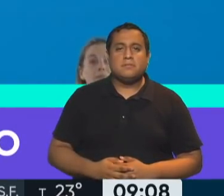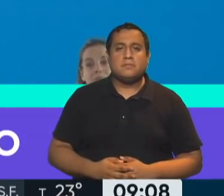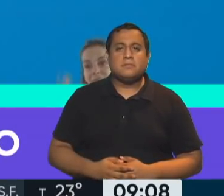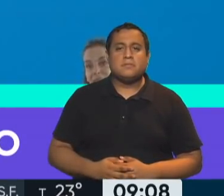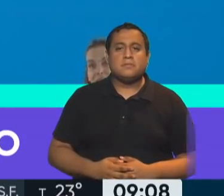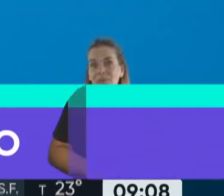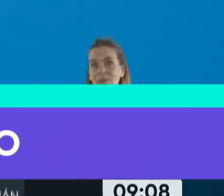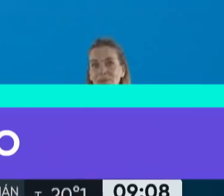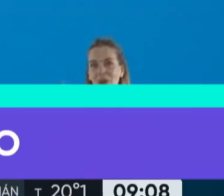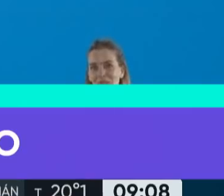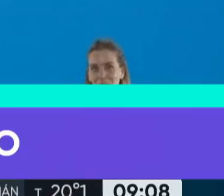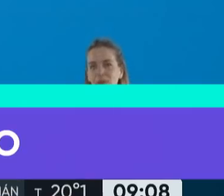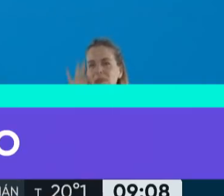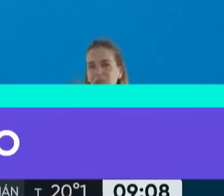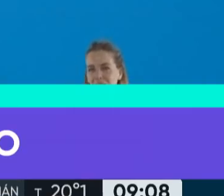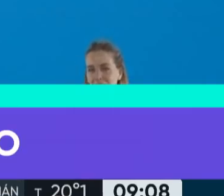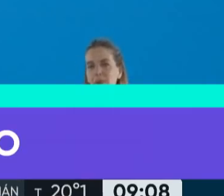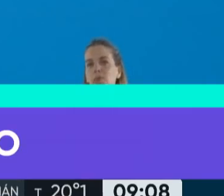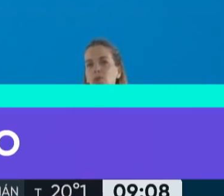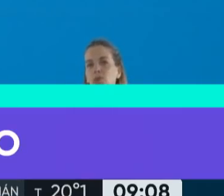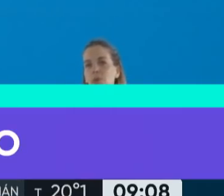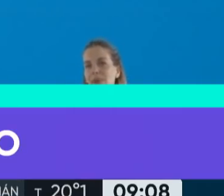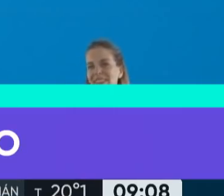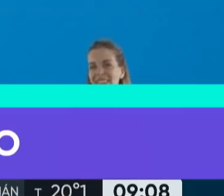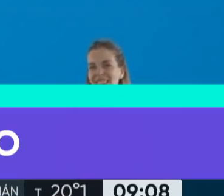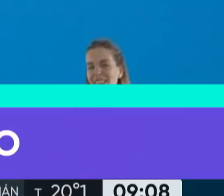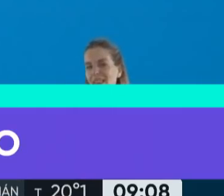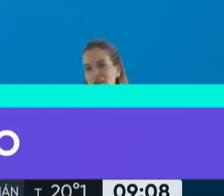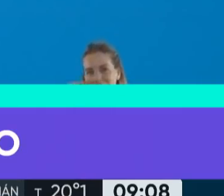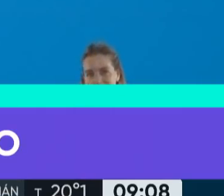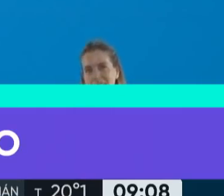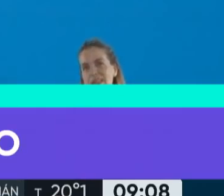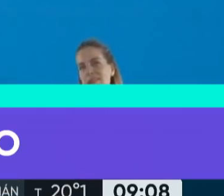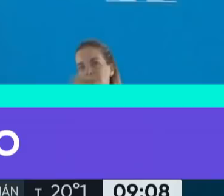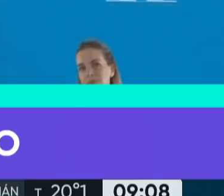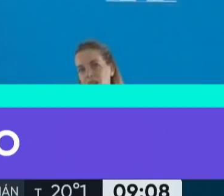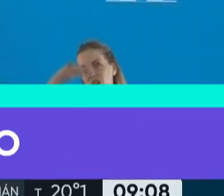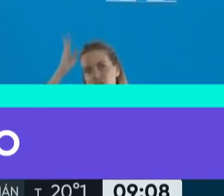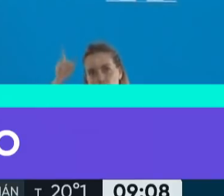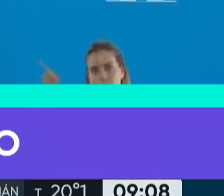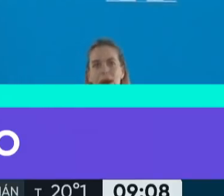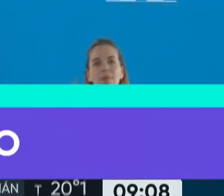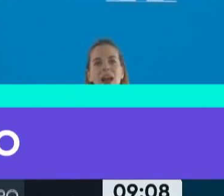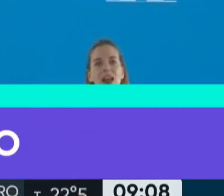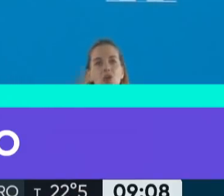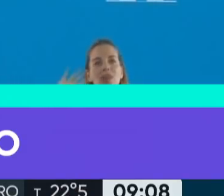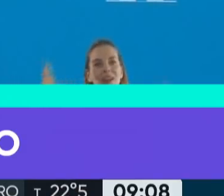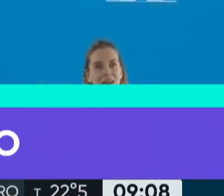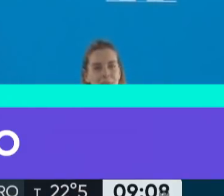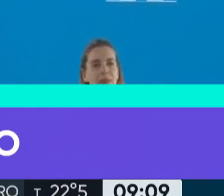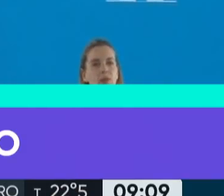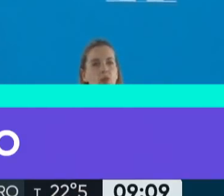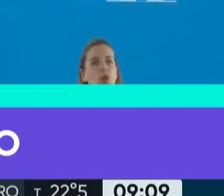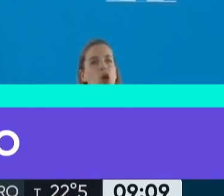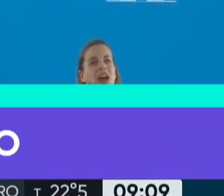ustedes saben, de una gira con el presidente Alberto Fernández, que estuvo en Roma, que estuvo en Glasgow participando del G20 en